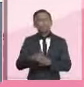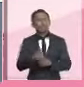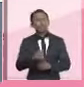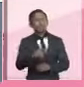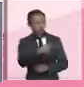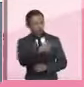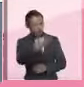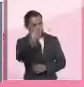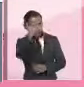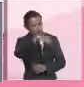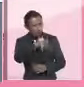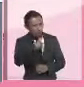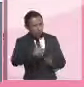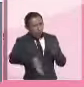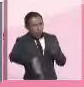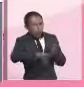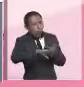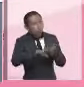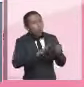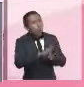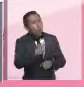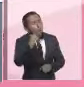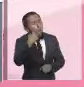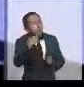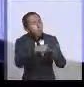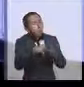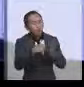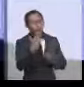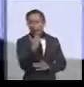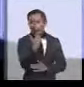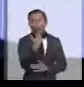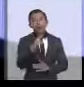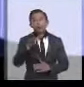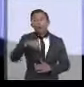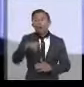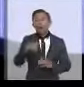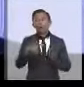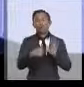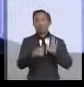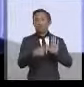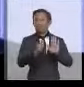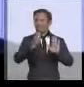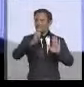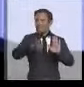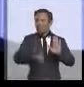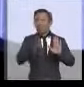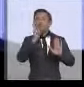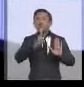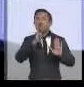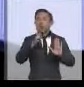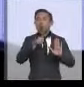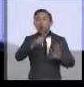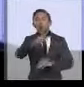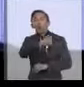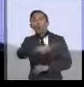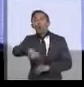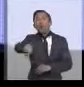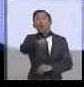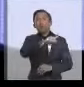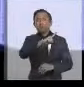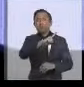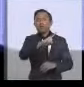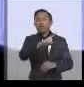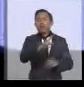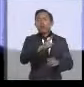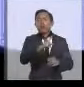contra. Aquí está la sentencia del tribunal que acredita que ustedes utilizaron de manera ilegal y facciosa a la